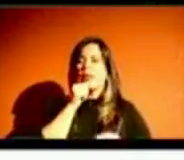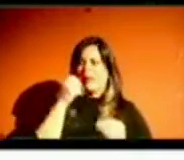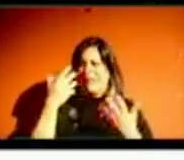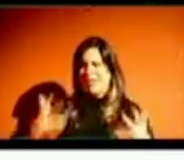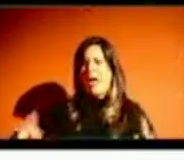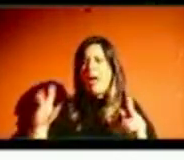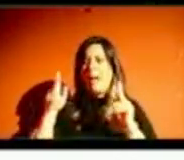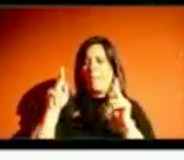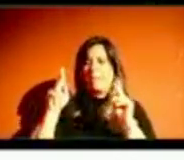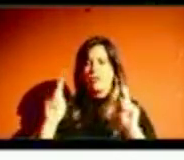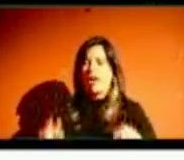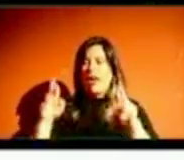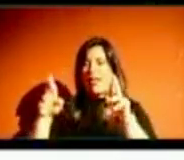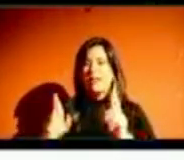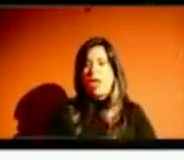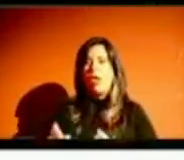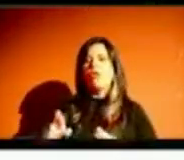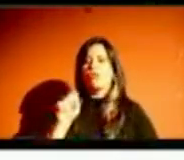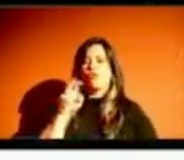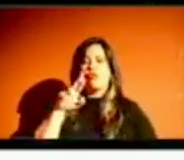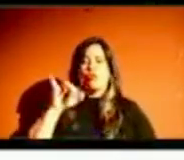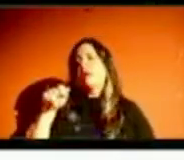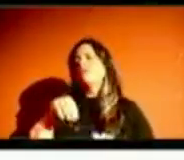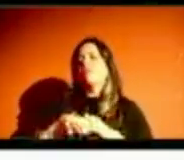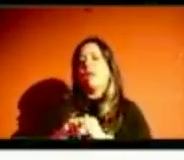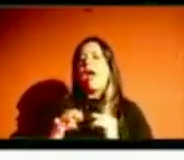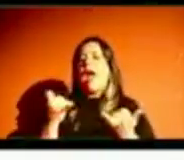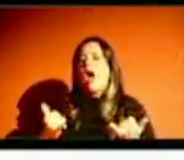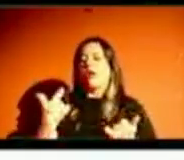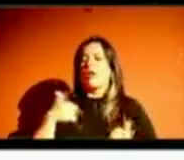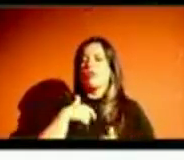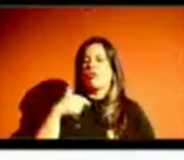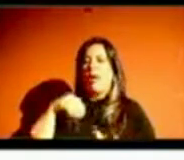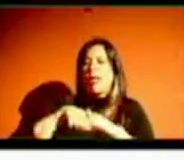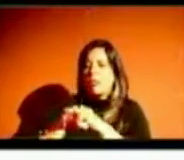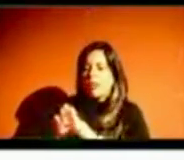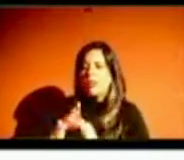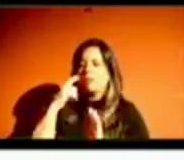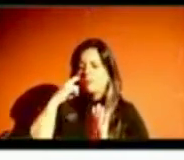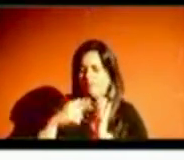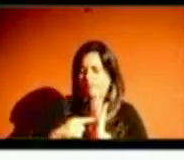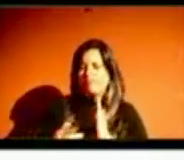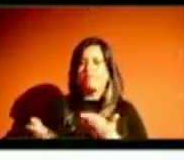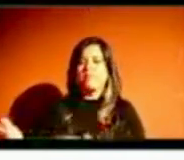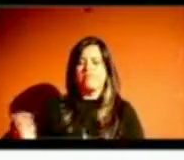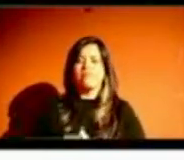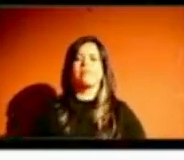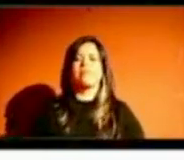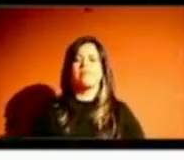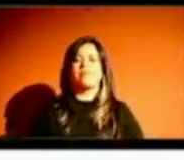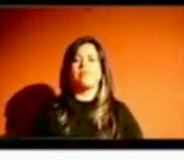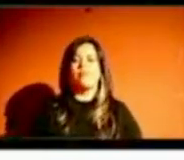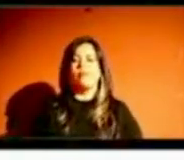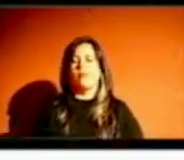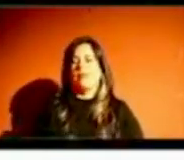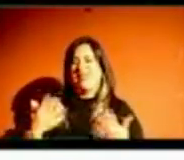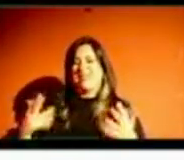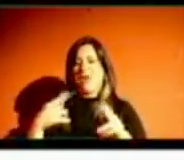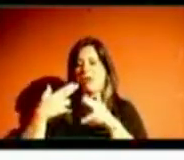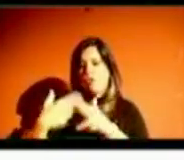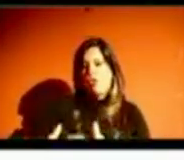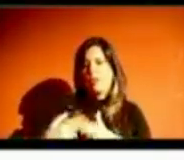en Suri. Así que vamos a, ahora mismo estamos entrando con nuestro usuario y con